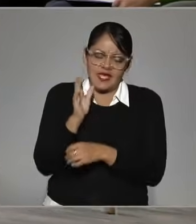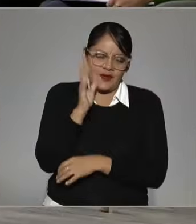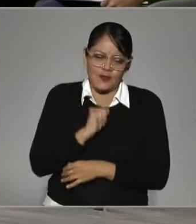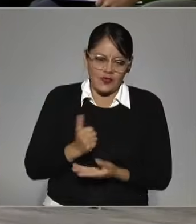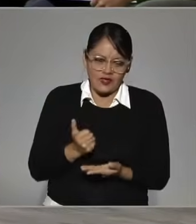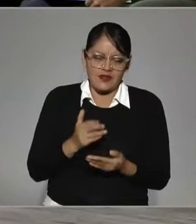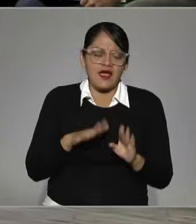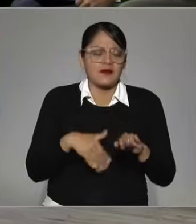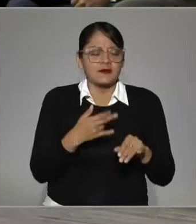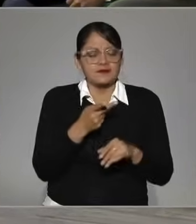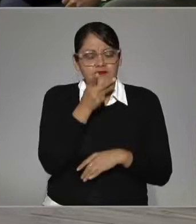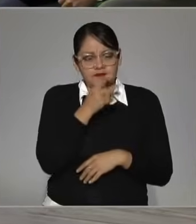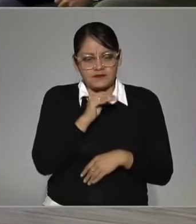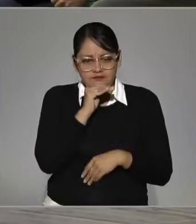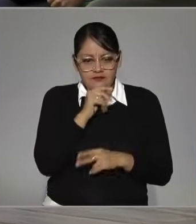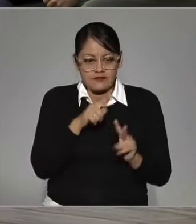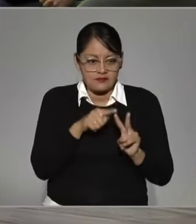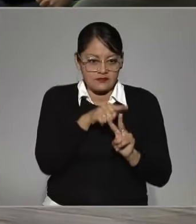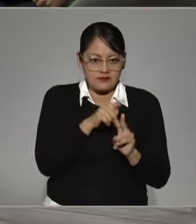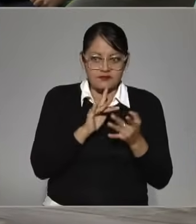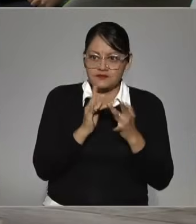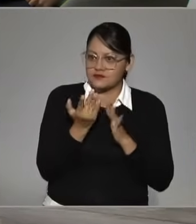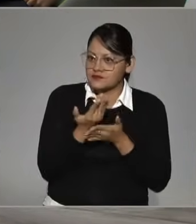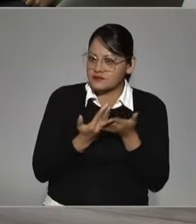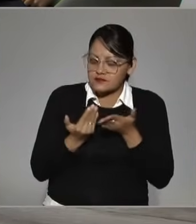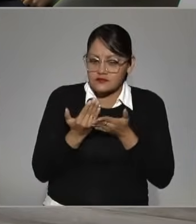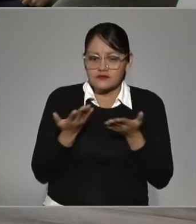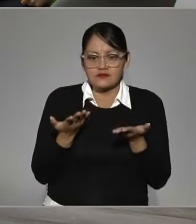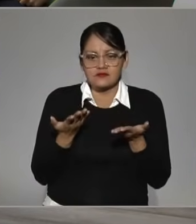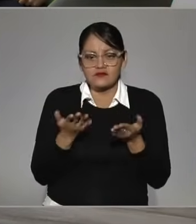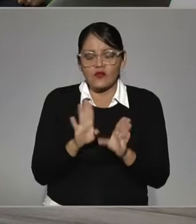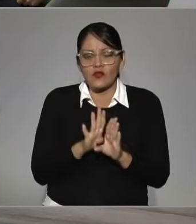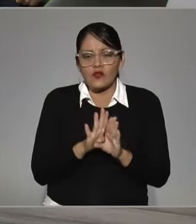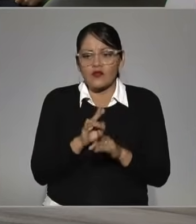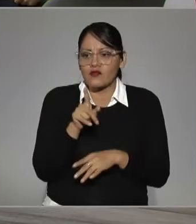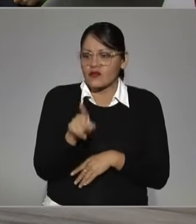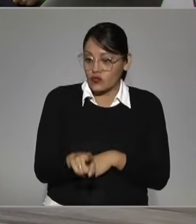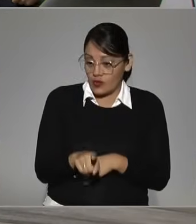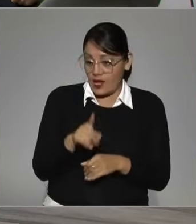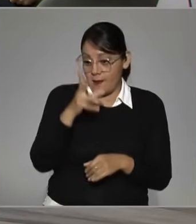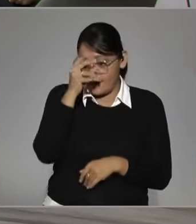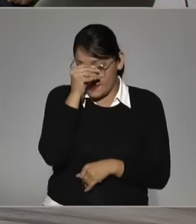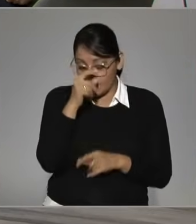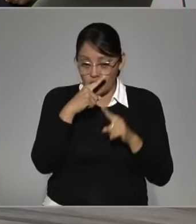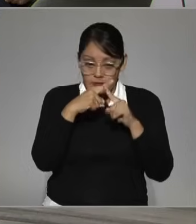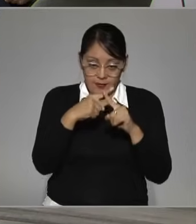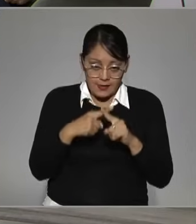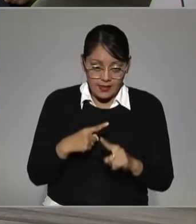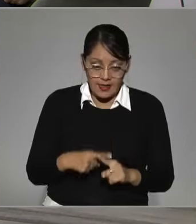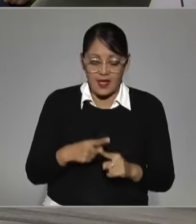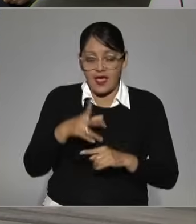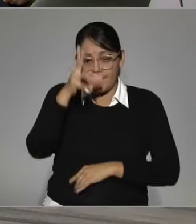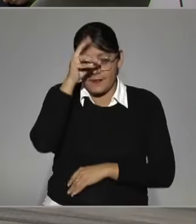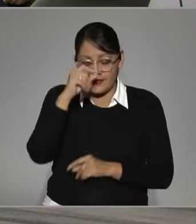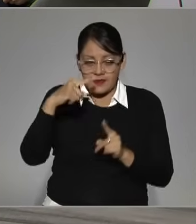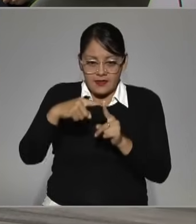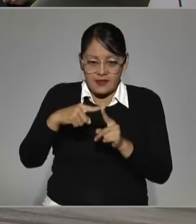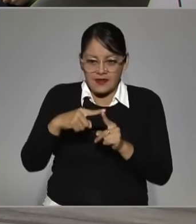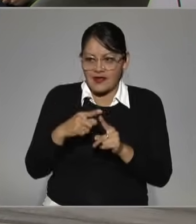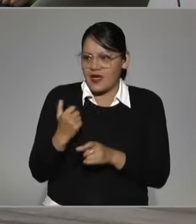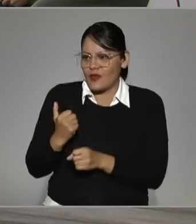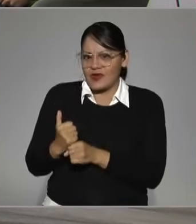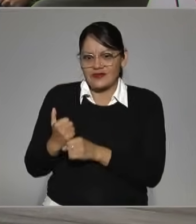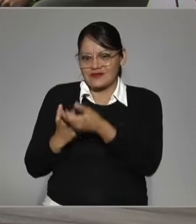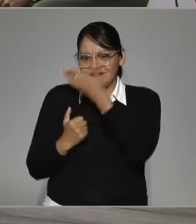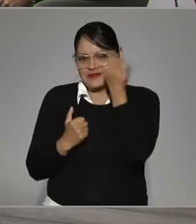papás tampoco, manejar las redes o aprender al niño con, a ver, haz estos quebrados y aprende estos puntos. Los abuelos ya no lo van a saber hacer, les va a